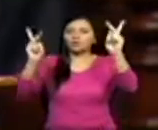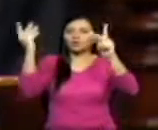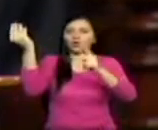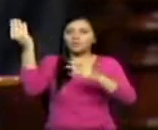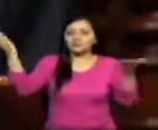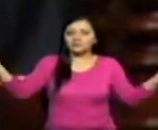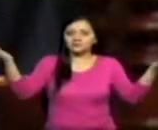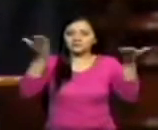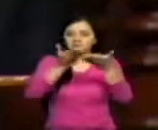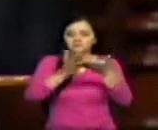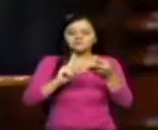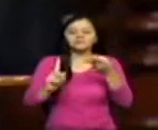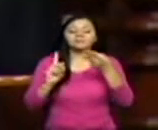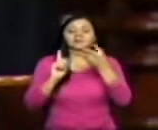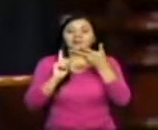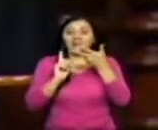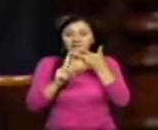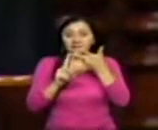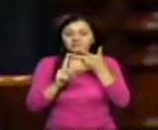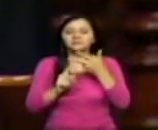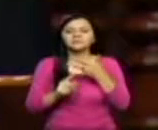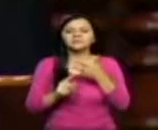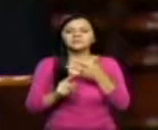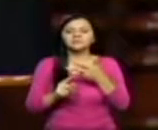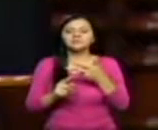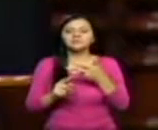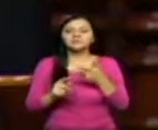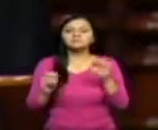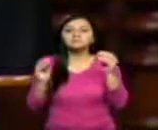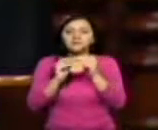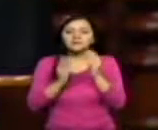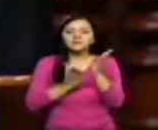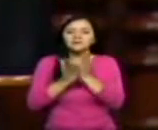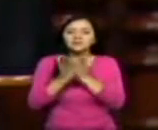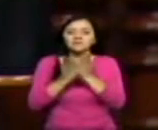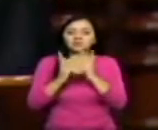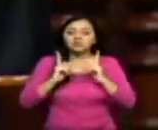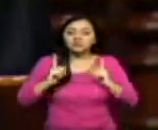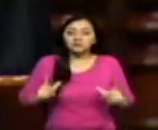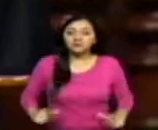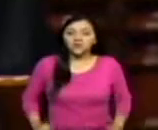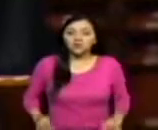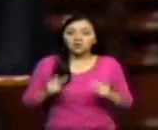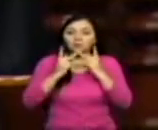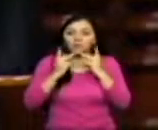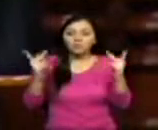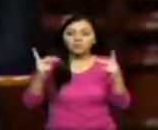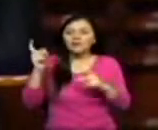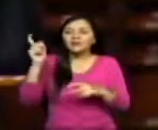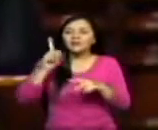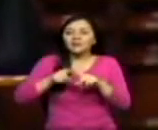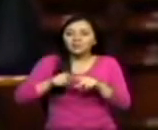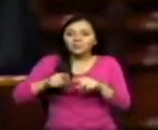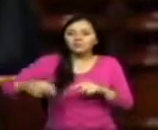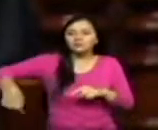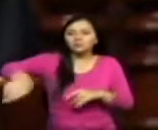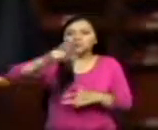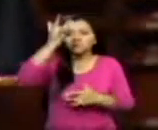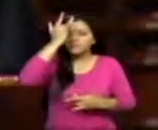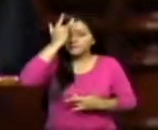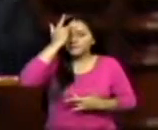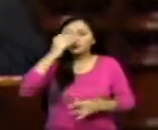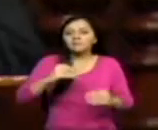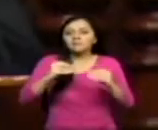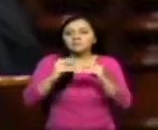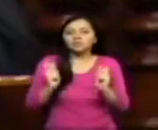jóvenes. Tres, prestar un servicio de salud pública sensible al enfermo, oportuno